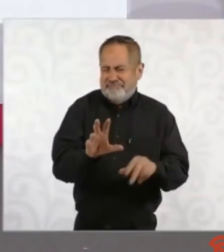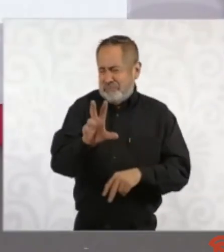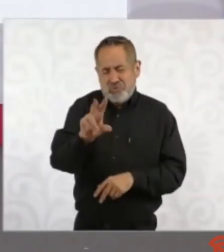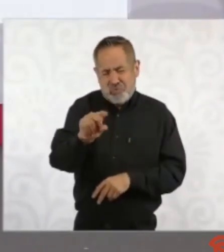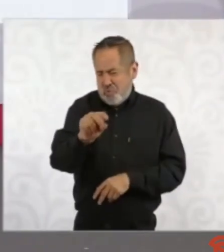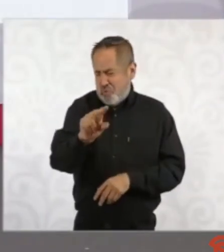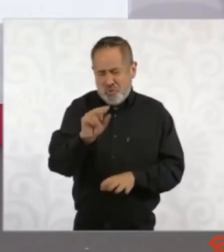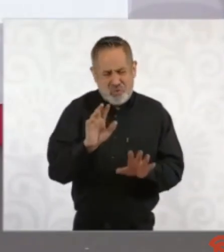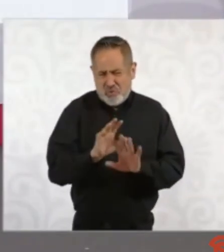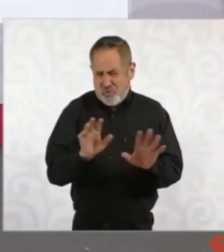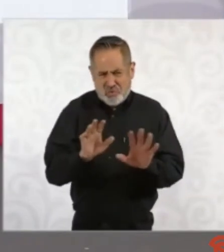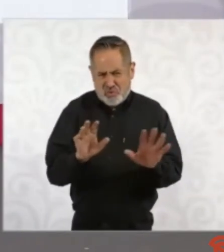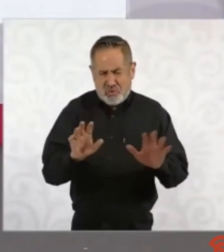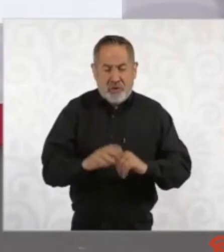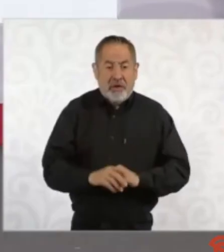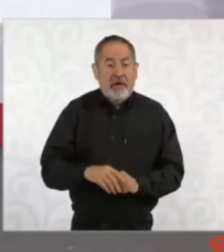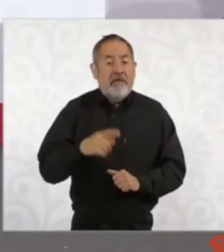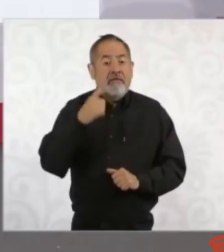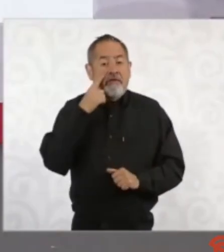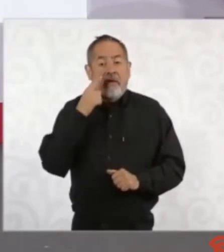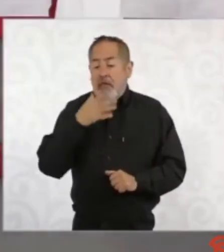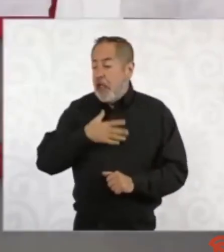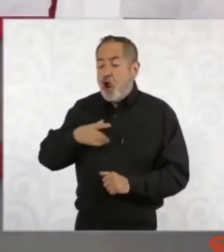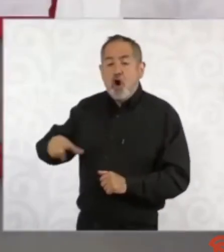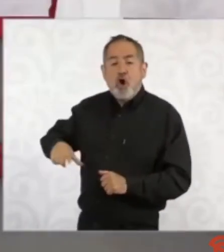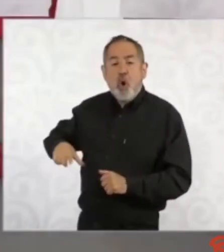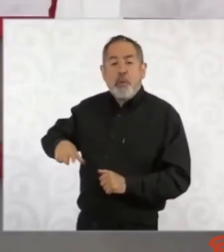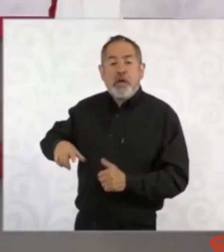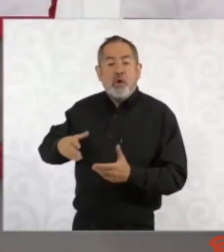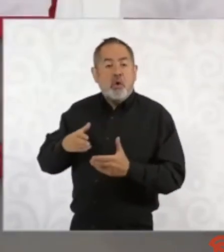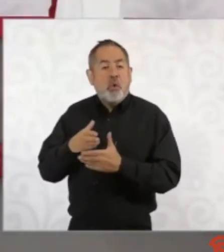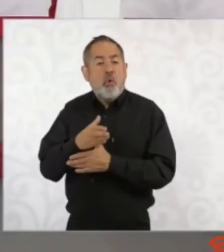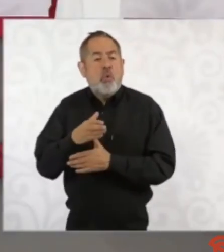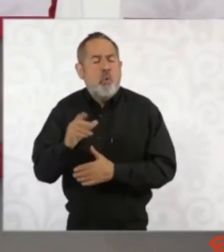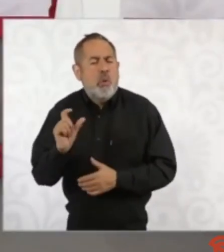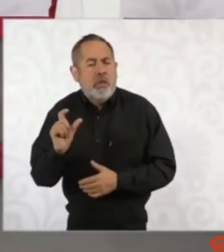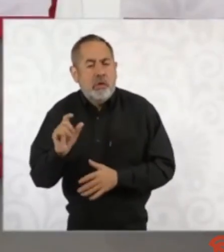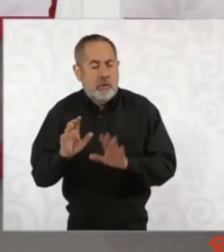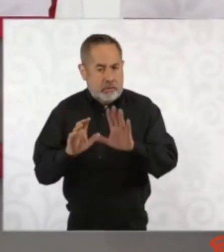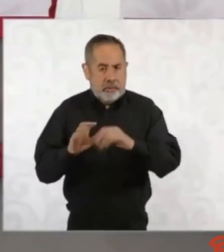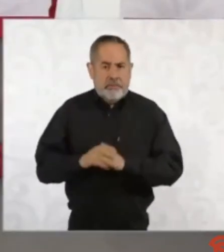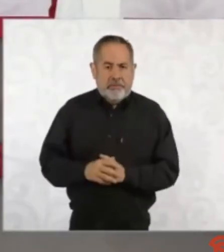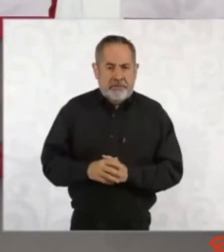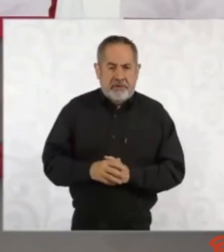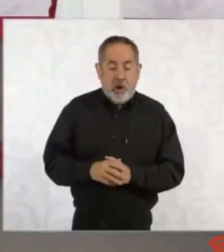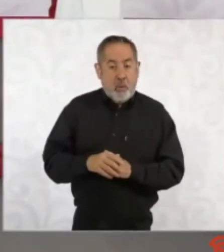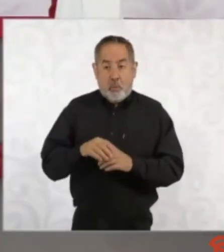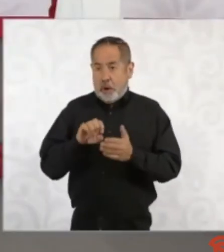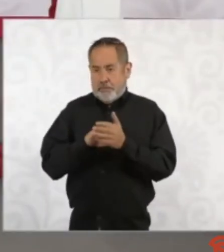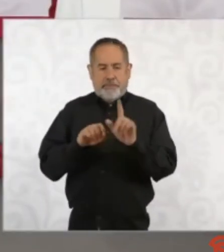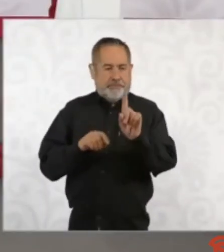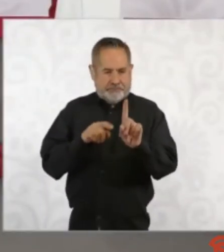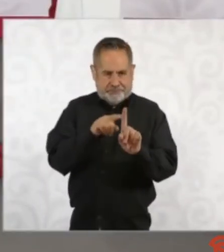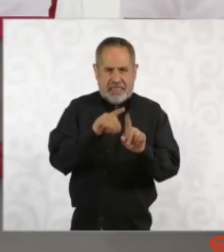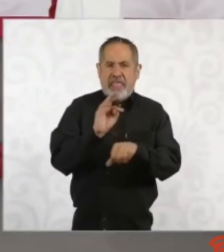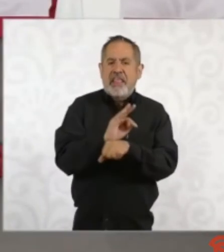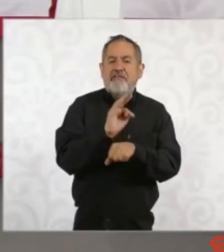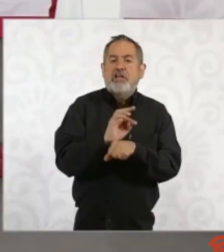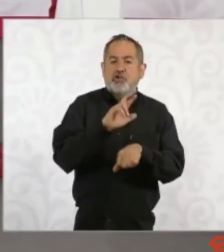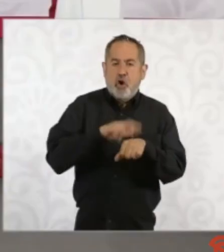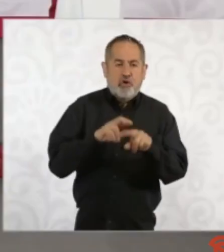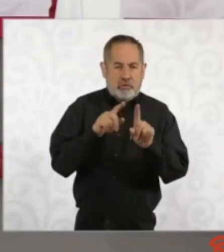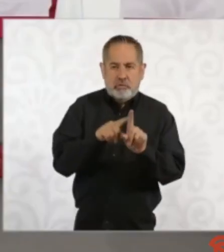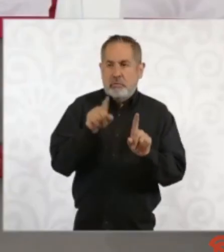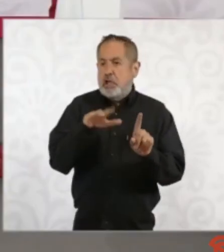No. La autoridad intervendría cuando hay un incumplimiento de algunas de estas